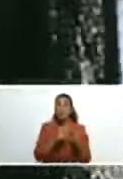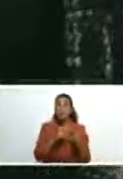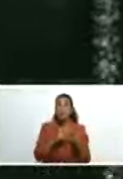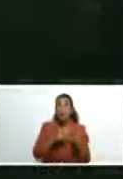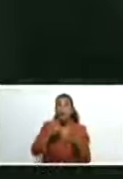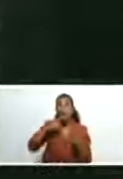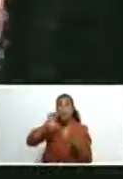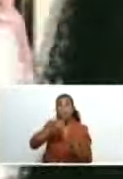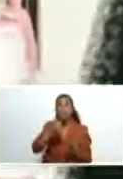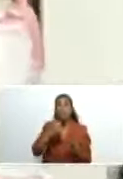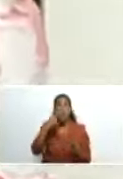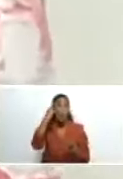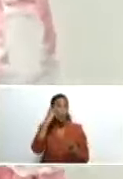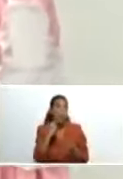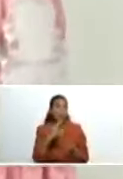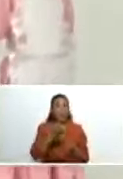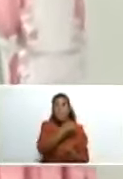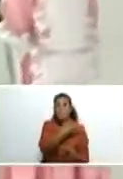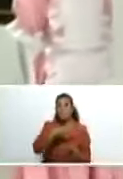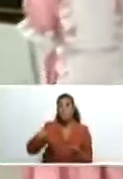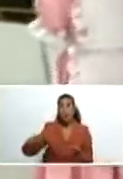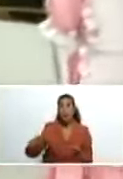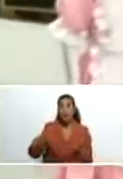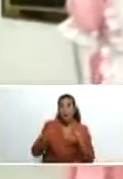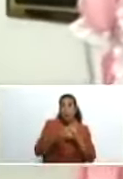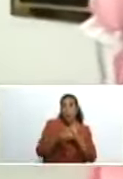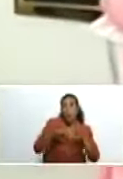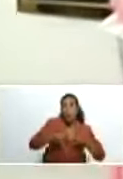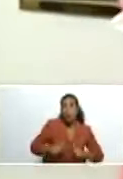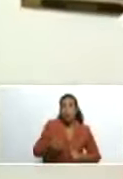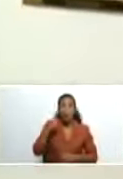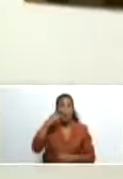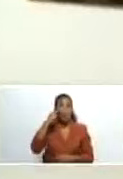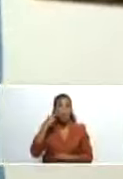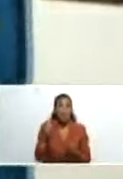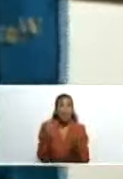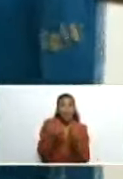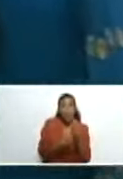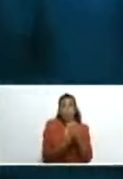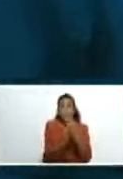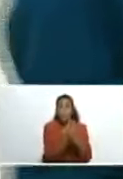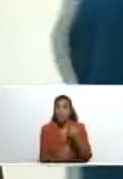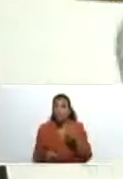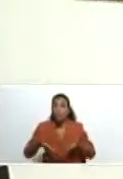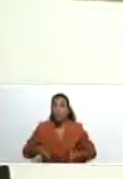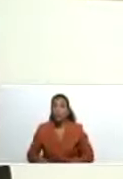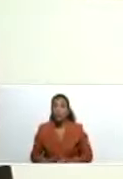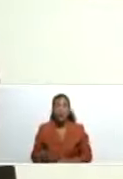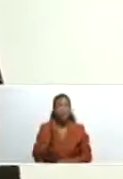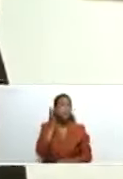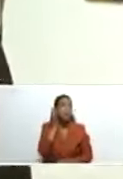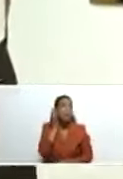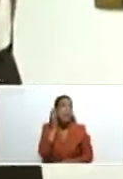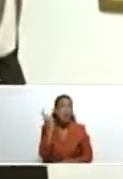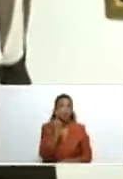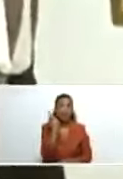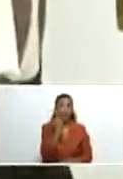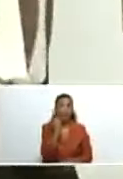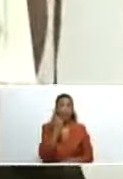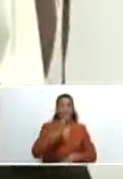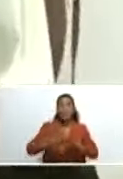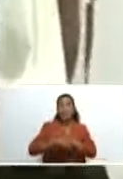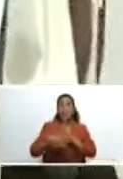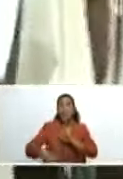por mantuanos y por blancos peninsulares. También vamos a ver una dama mantuana, que eran las únicas que tenían el derecho a